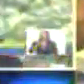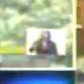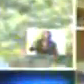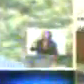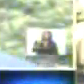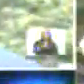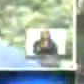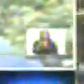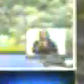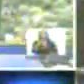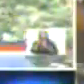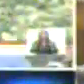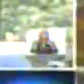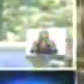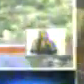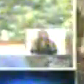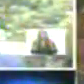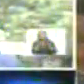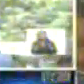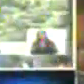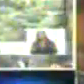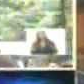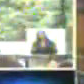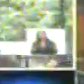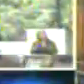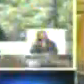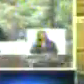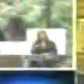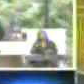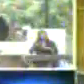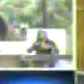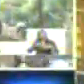Lo justo es lo justo para cualquier persona.